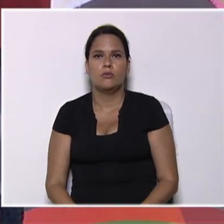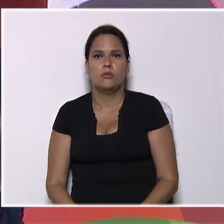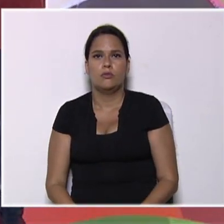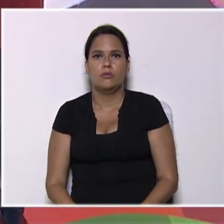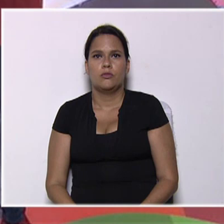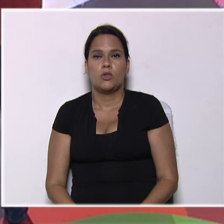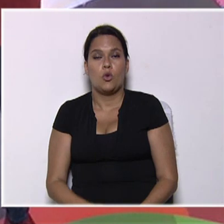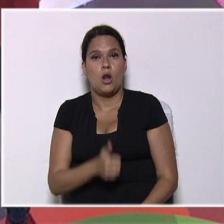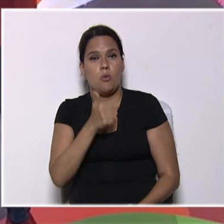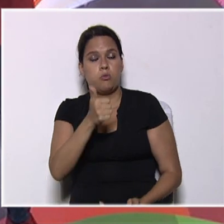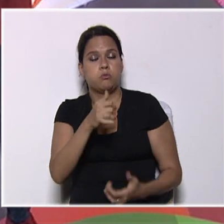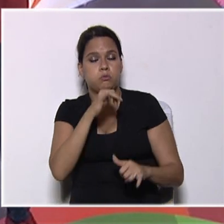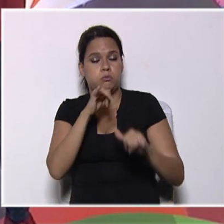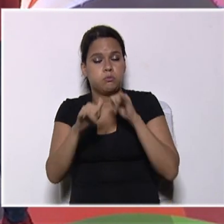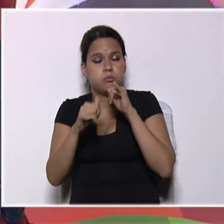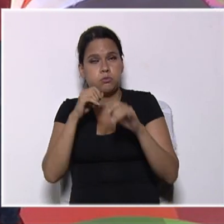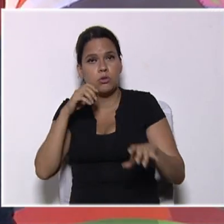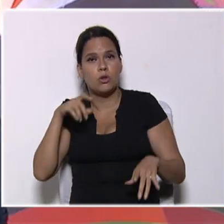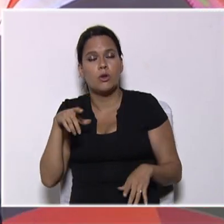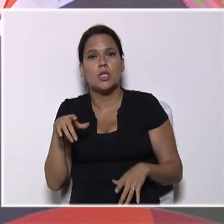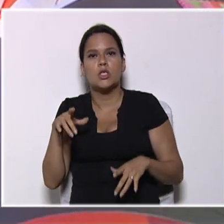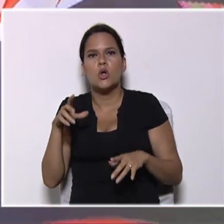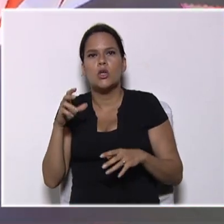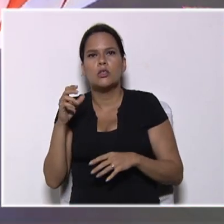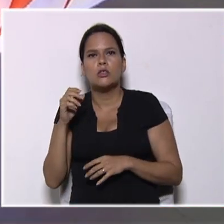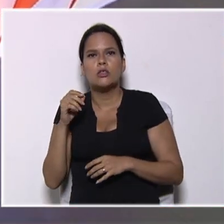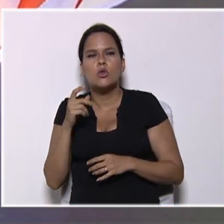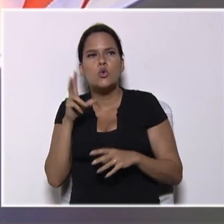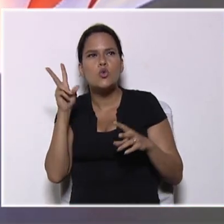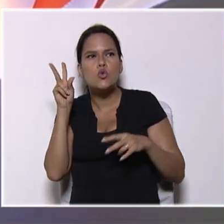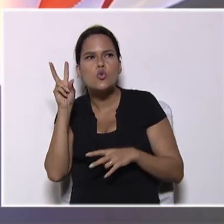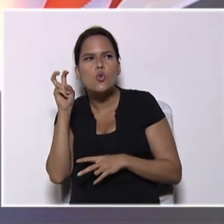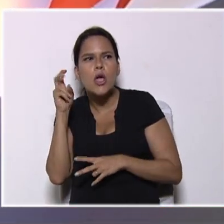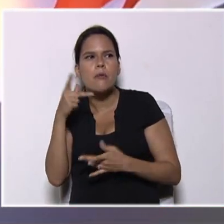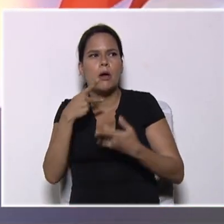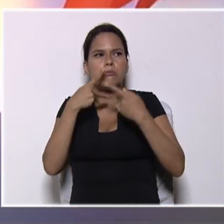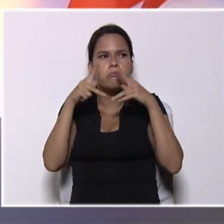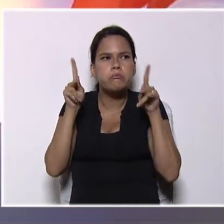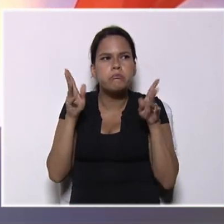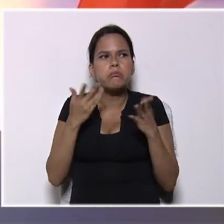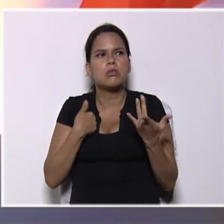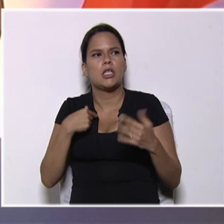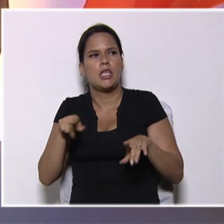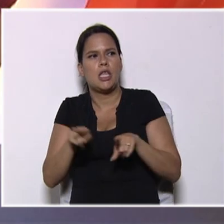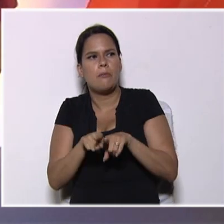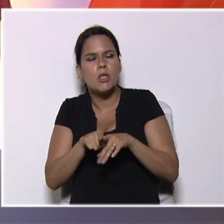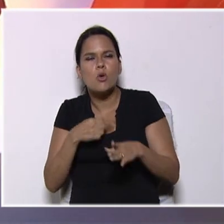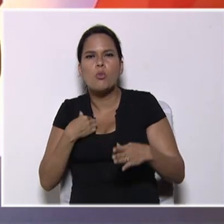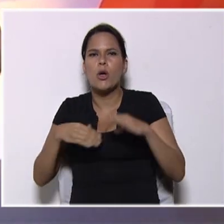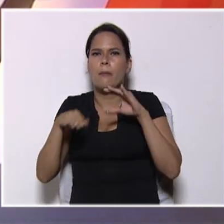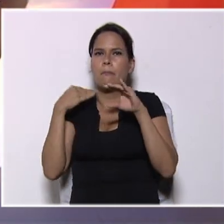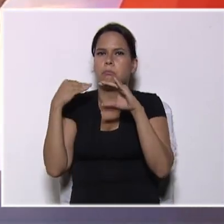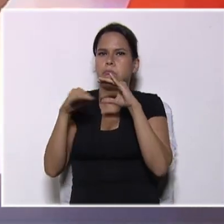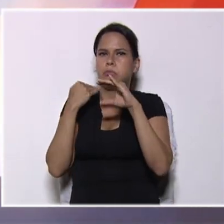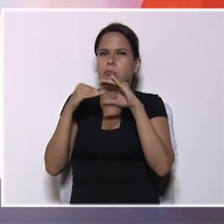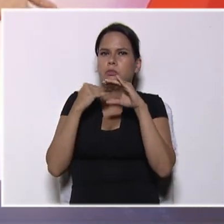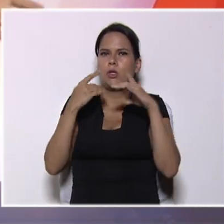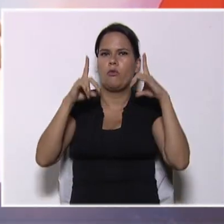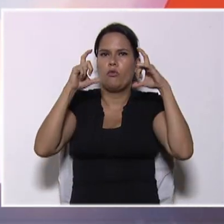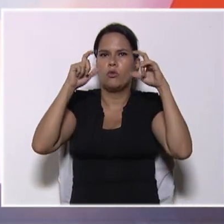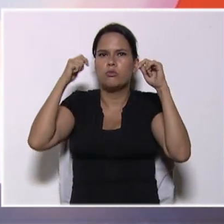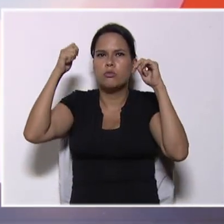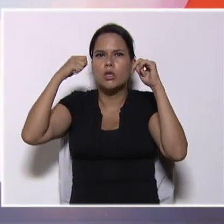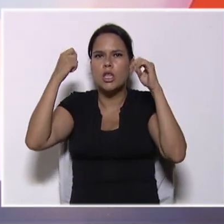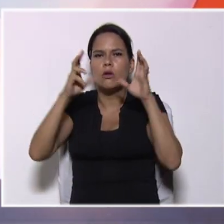con las maravillosas noticias que trabajamos para ustedes, así como nos pueden enviar fotografías, videos y comentarios con la etiqueta